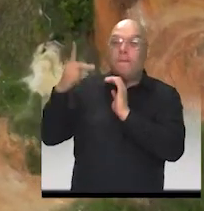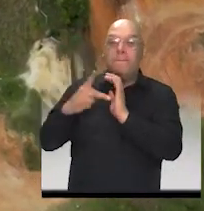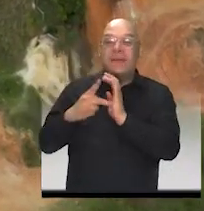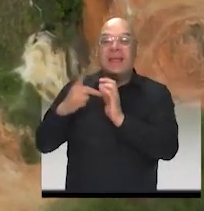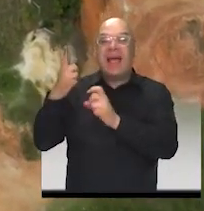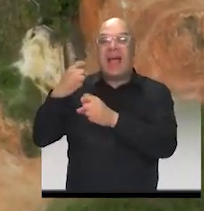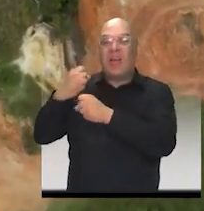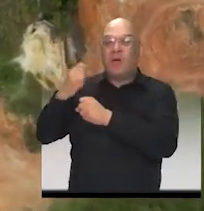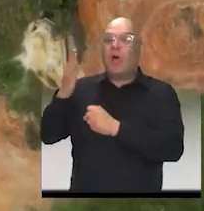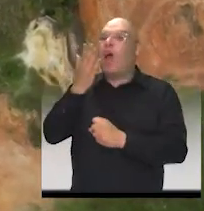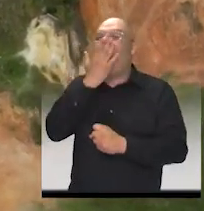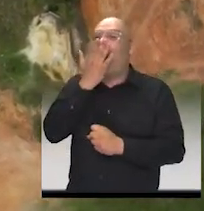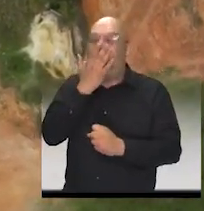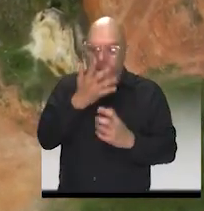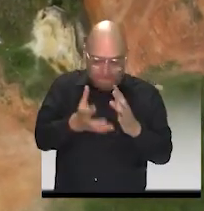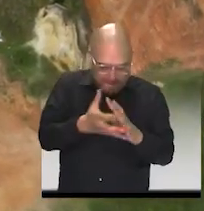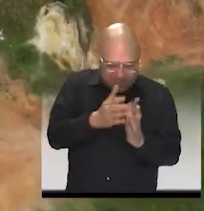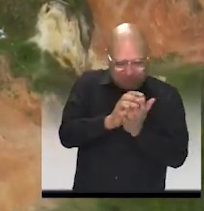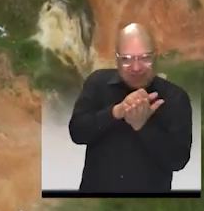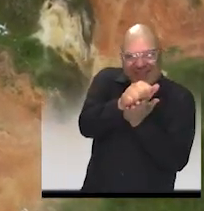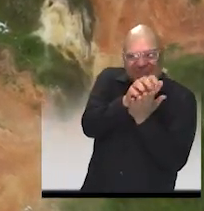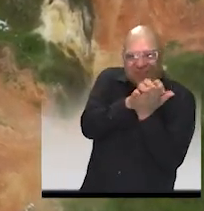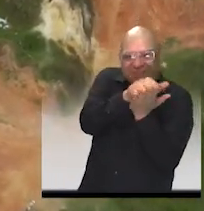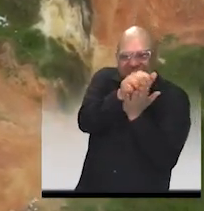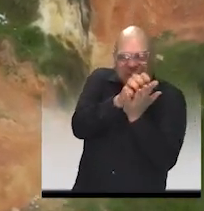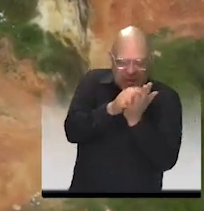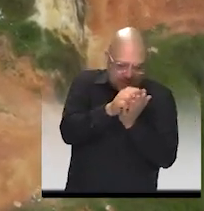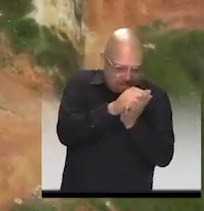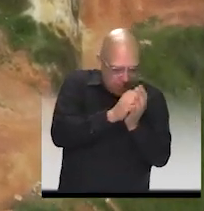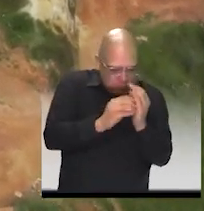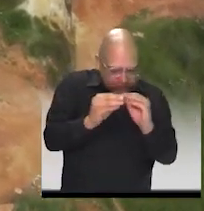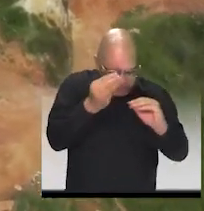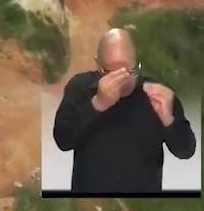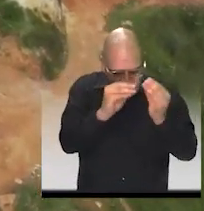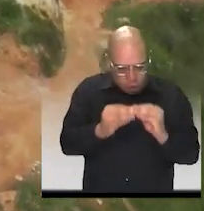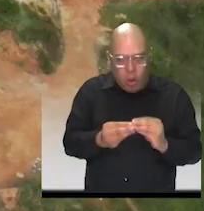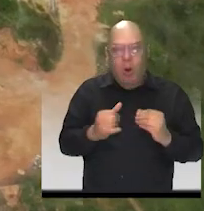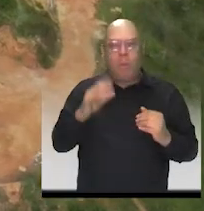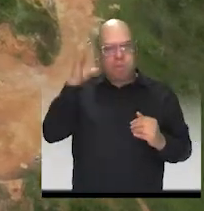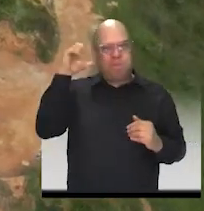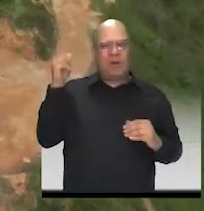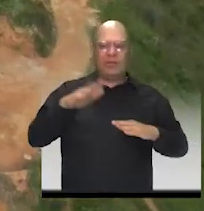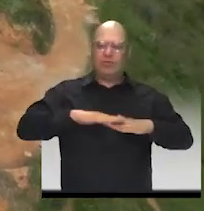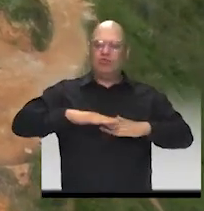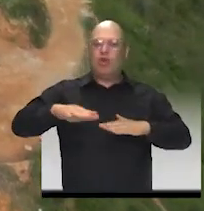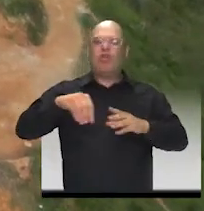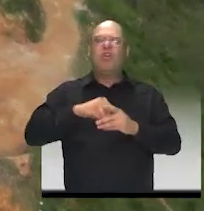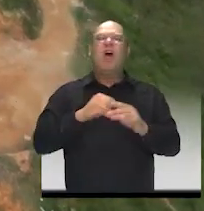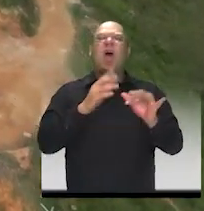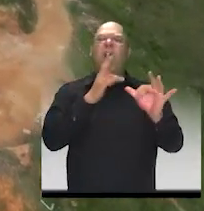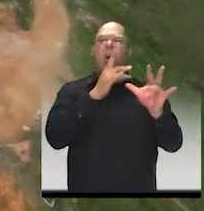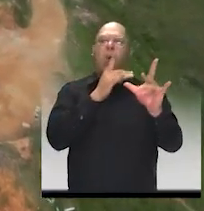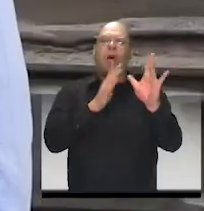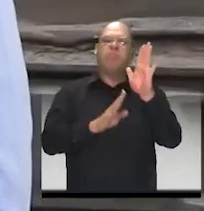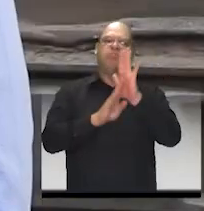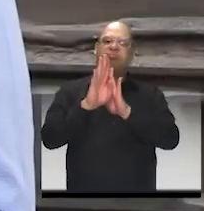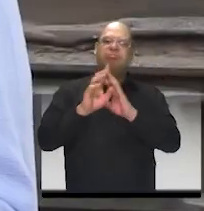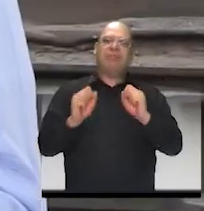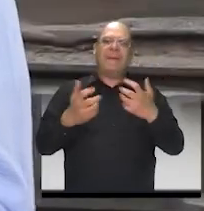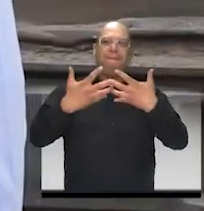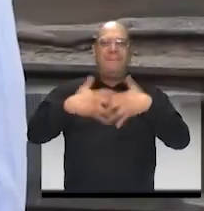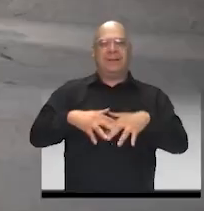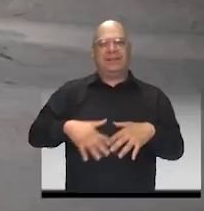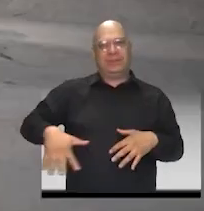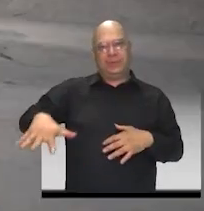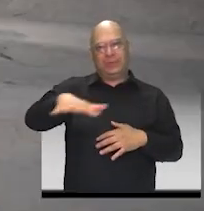indígenas sacaban la arcilla en este suelo y hoy seguimos siendo un suelo empresarial, especialmente en nuestro